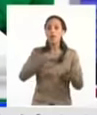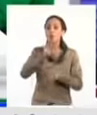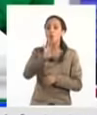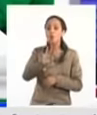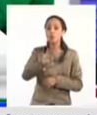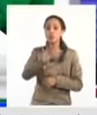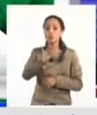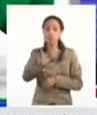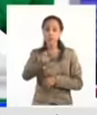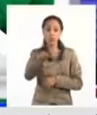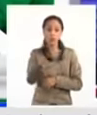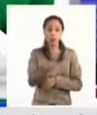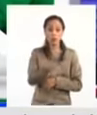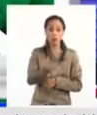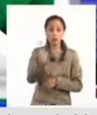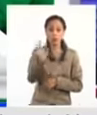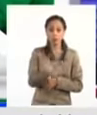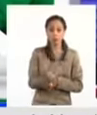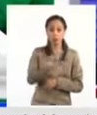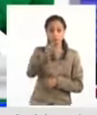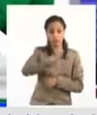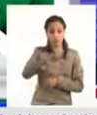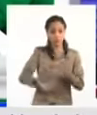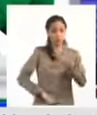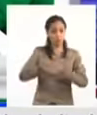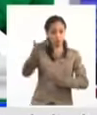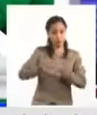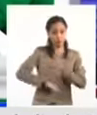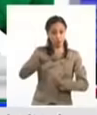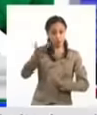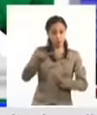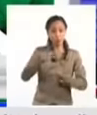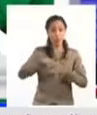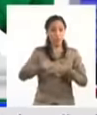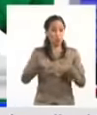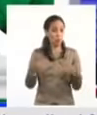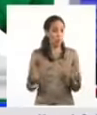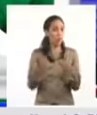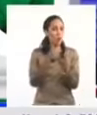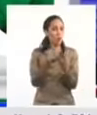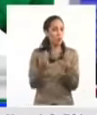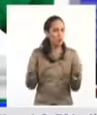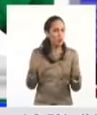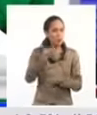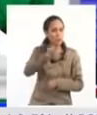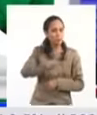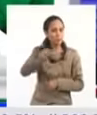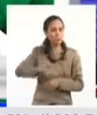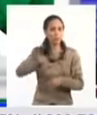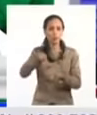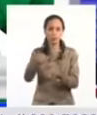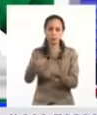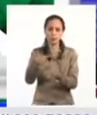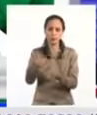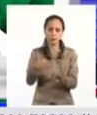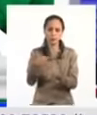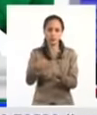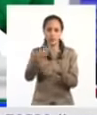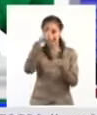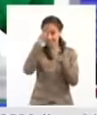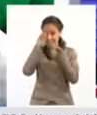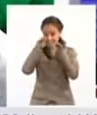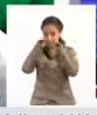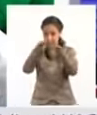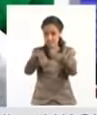87,2% de pacientes recuperados. Eso es como consecuencia del número de casos activos que se encuentran ingresados